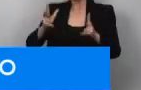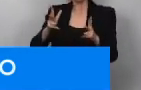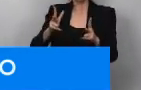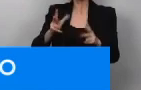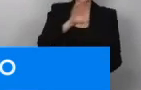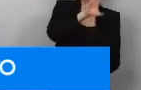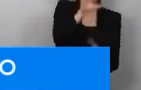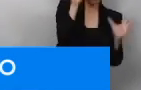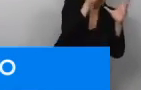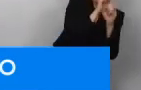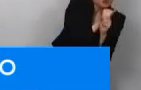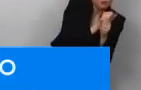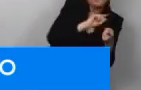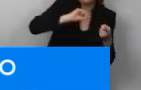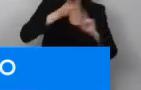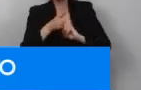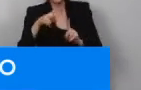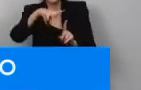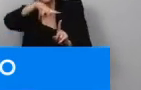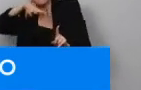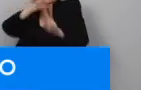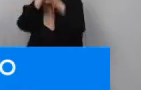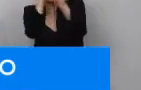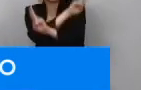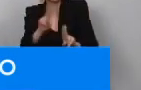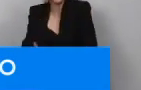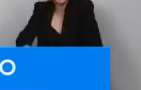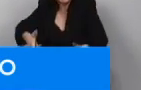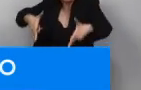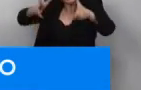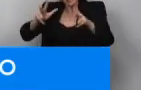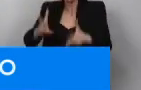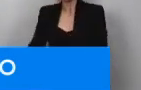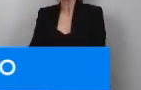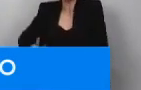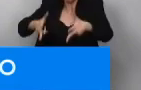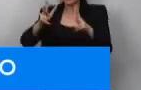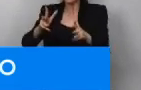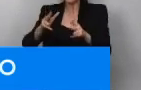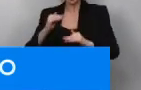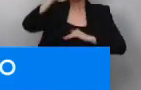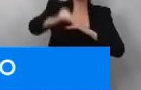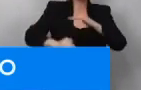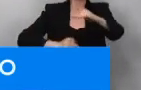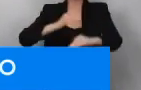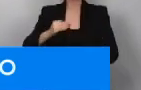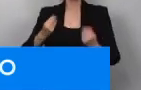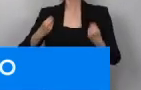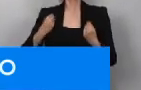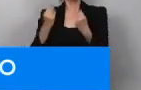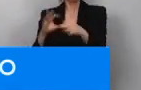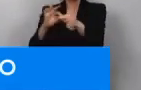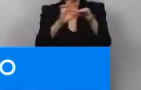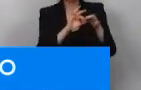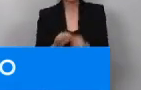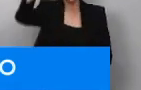de ser un país oscuro a un referente internacional de libertades y de democracia de Progreso y de convivencia